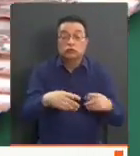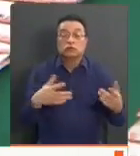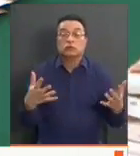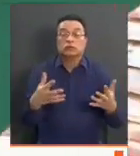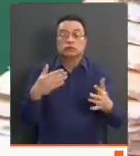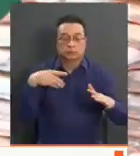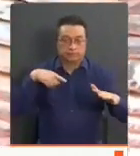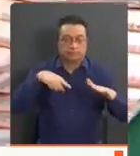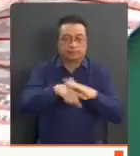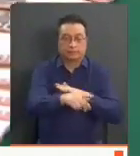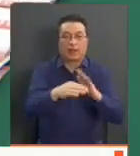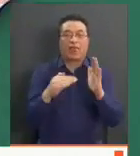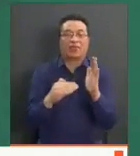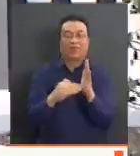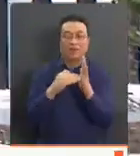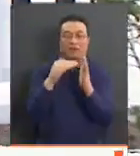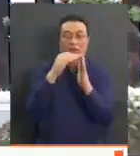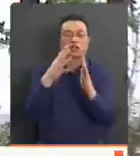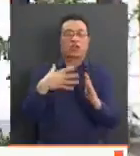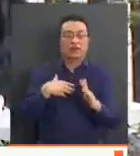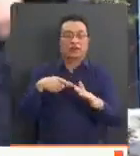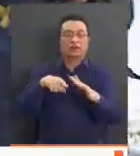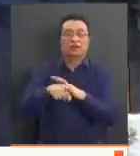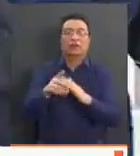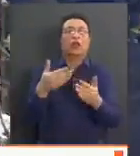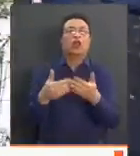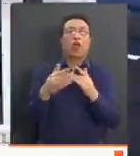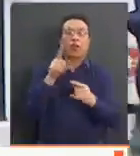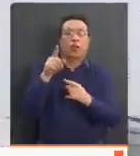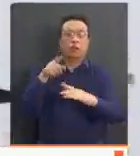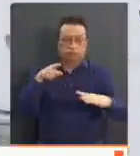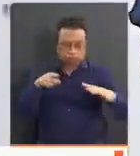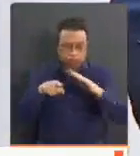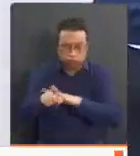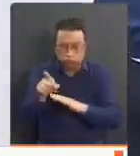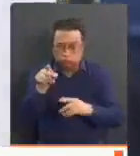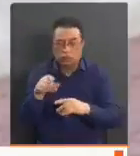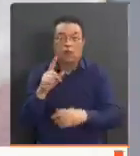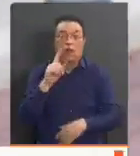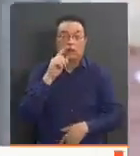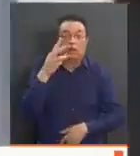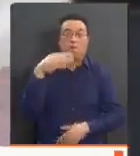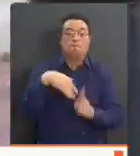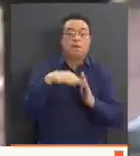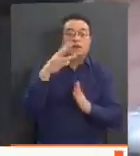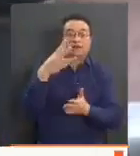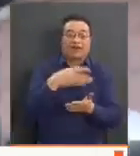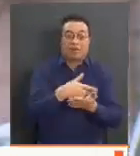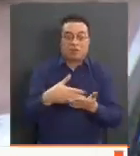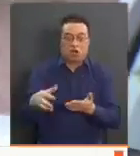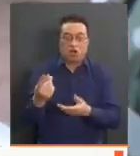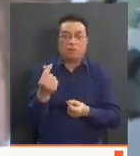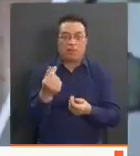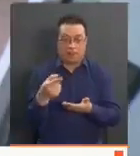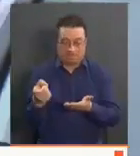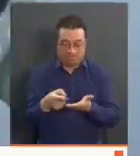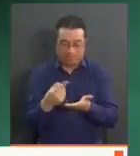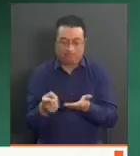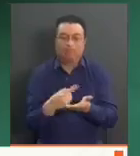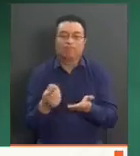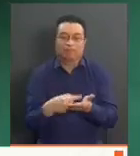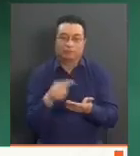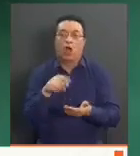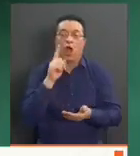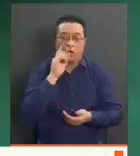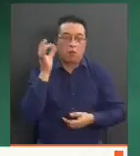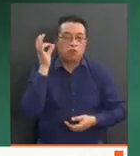allanamiento al departamento donde quería llegar la pareja. Junto a eso había más de 3 millones de pesos en efectivo, que eran llevados por la